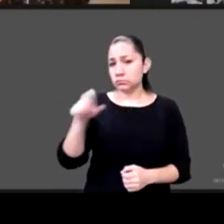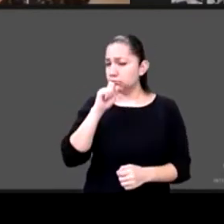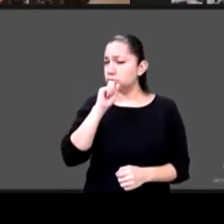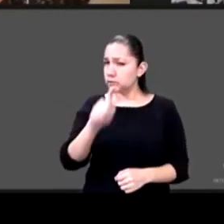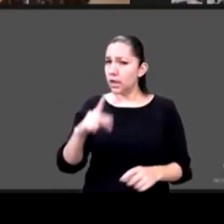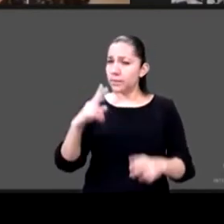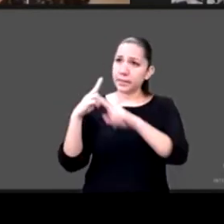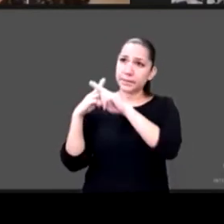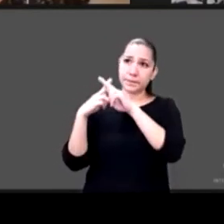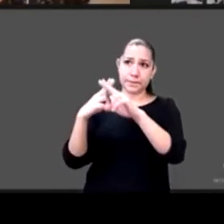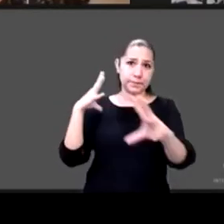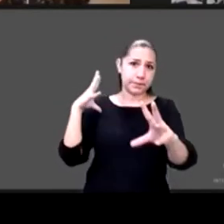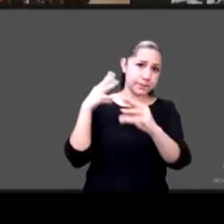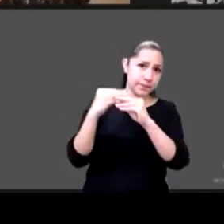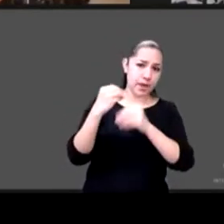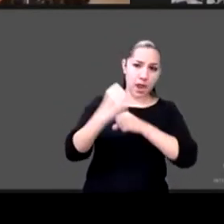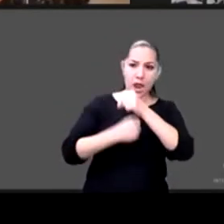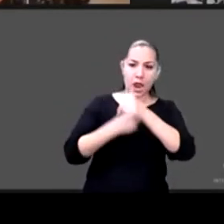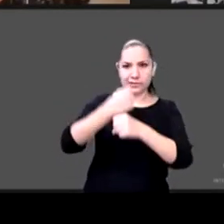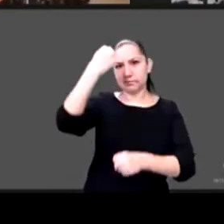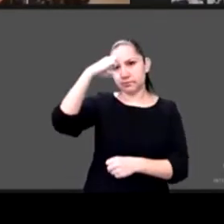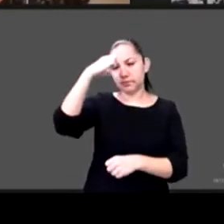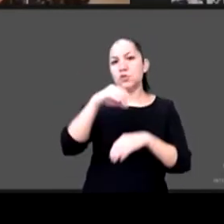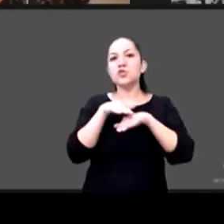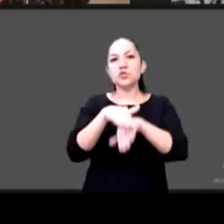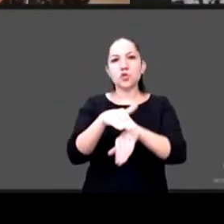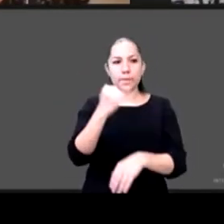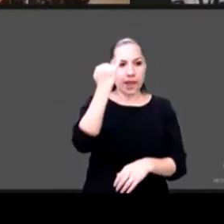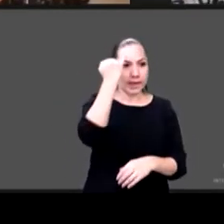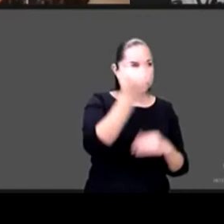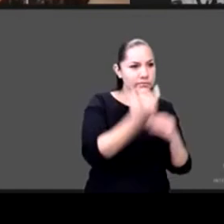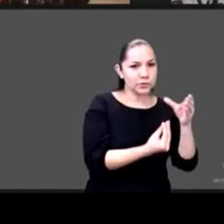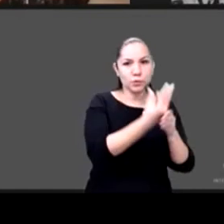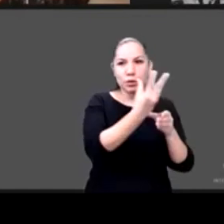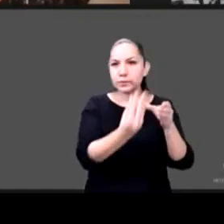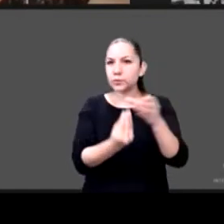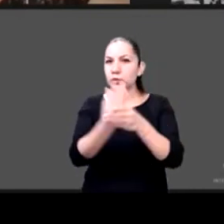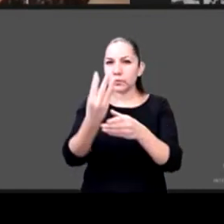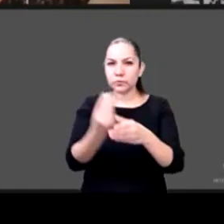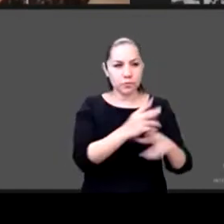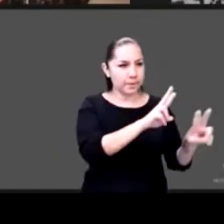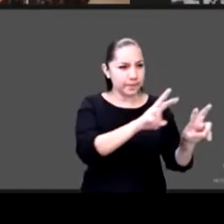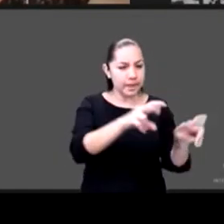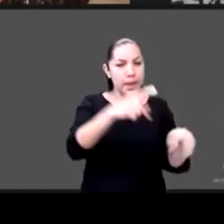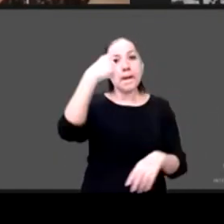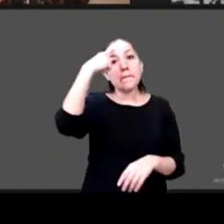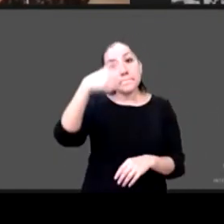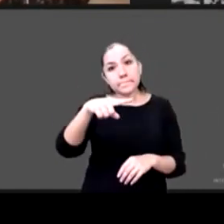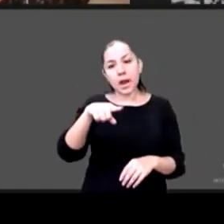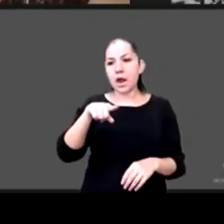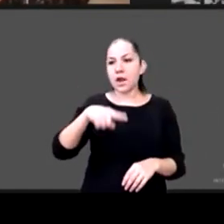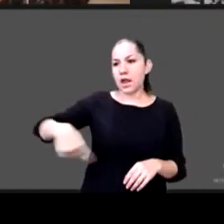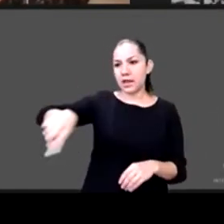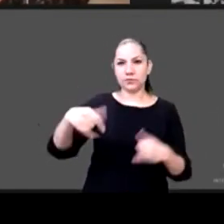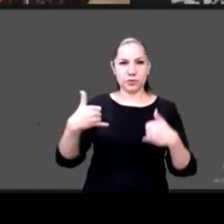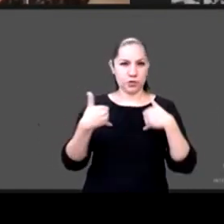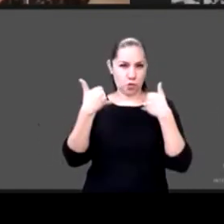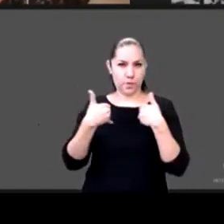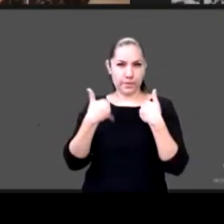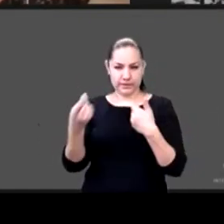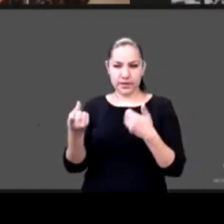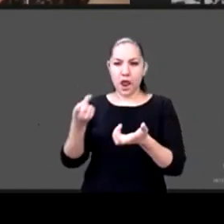modelos innovadores para la reinserción escolar, laboral y familiar de los jóvenes que se encuentran